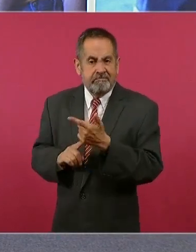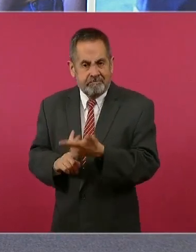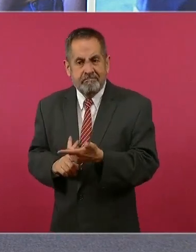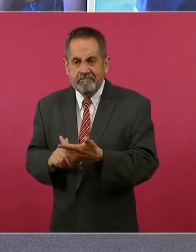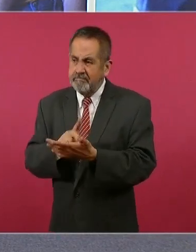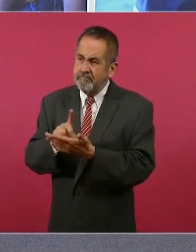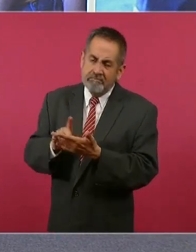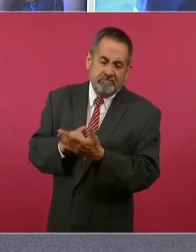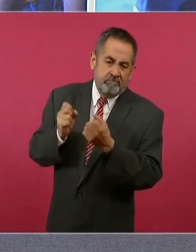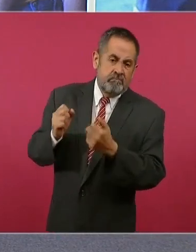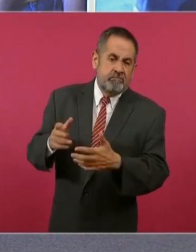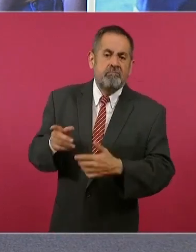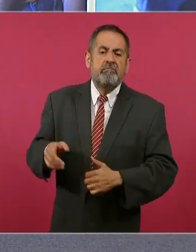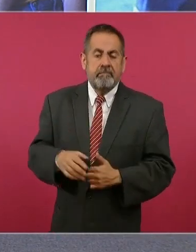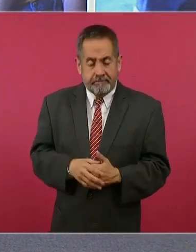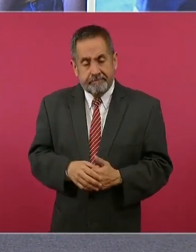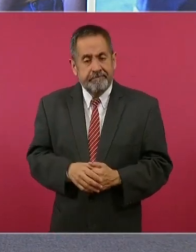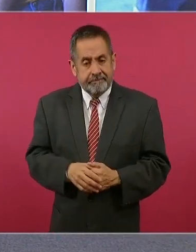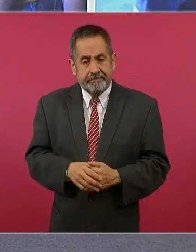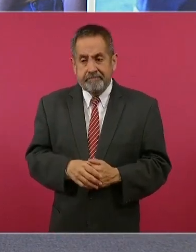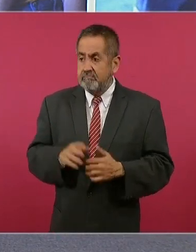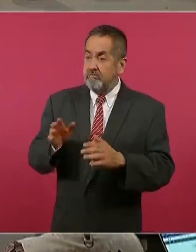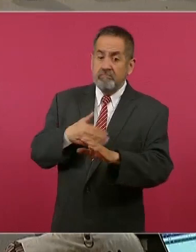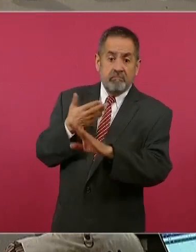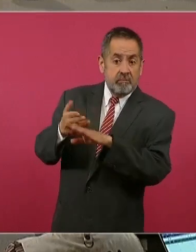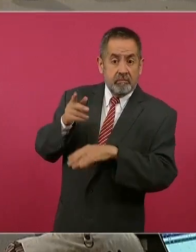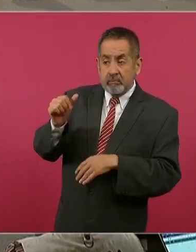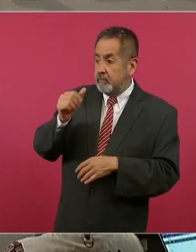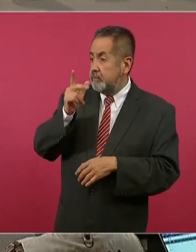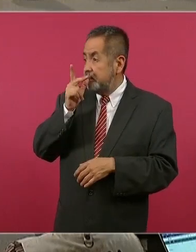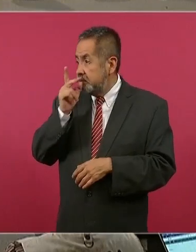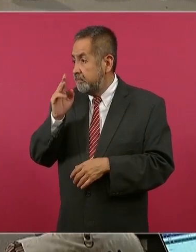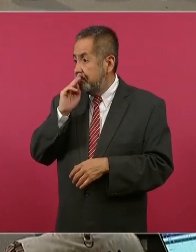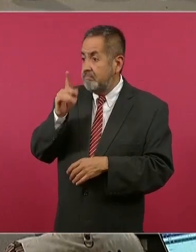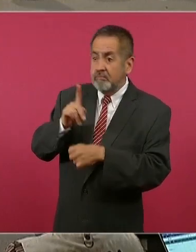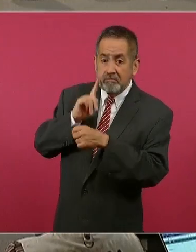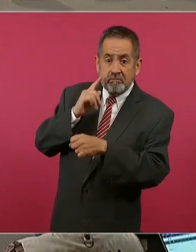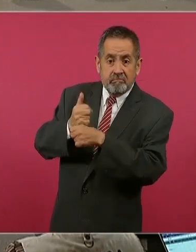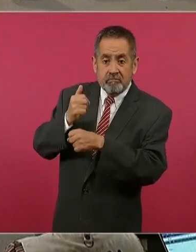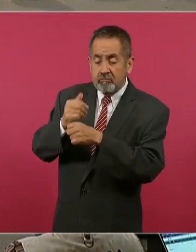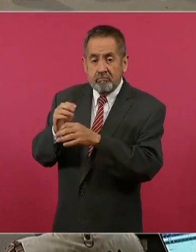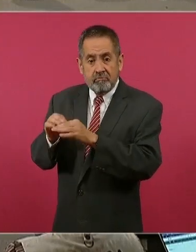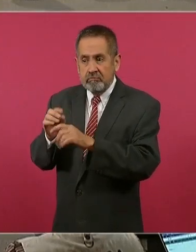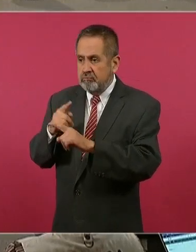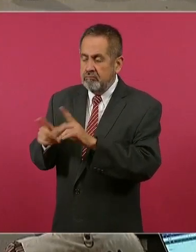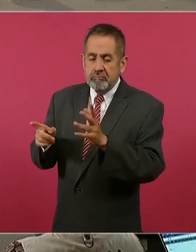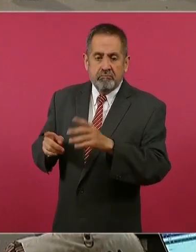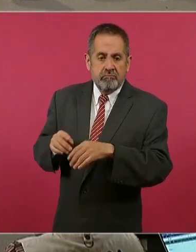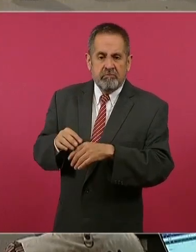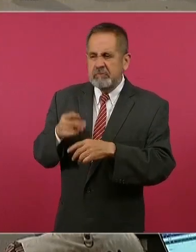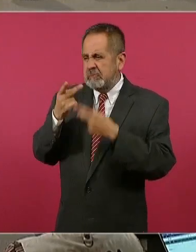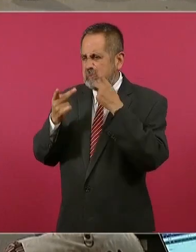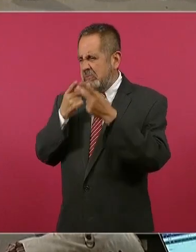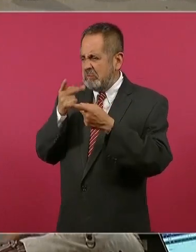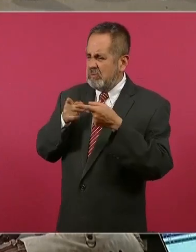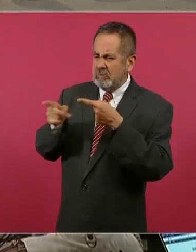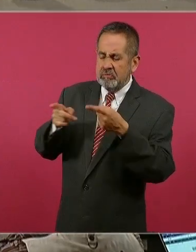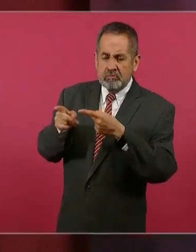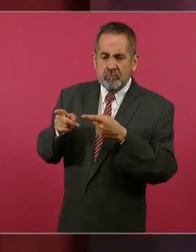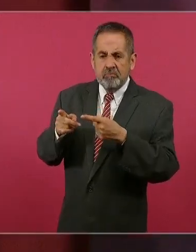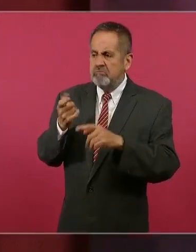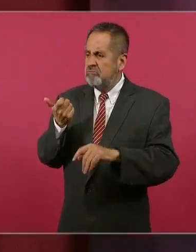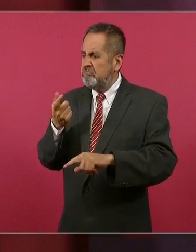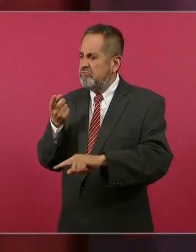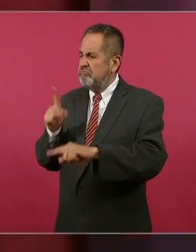consumir la droga. Y hay violencia contra madres, padres, abuelas, abuelos, tíos, etcétera, que puede ser física, verbal o también